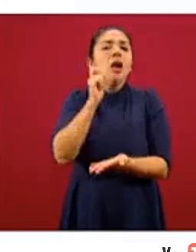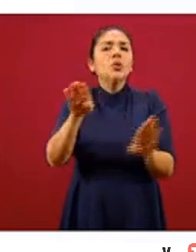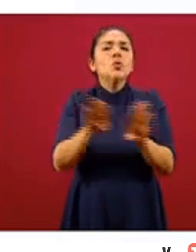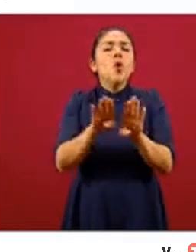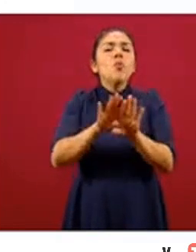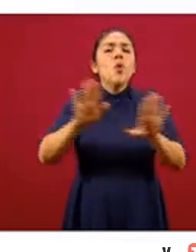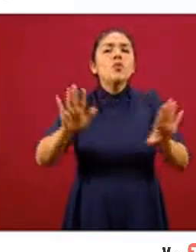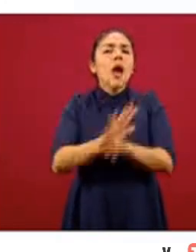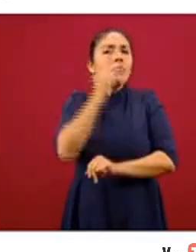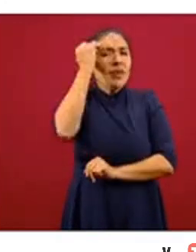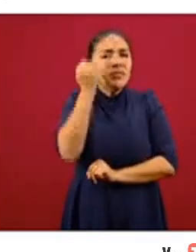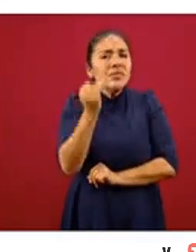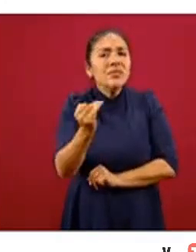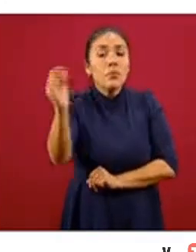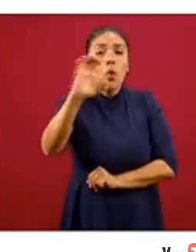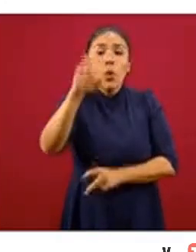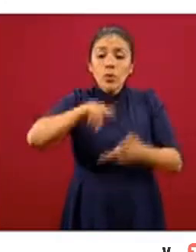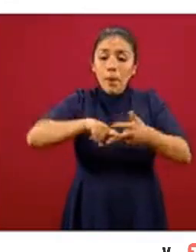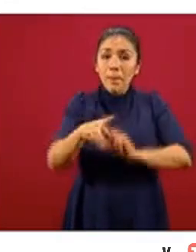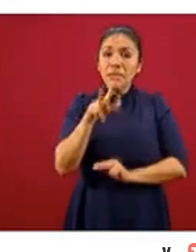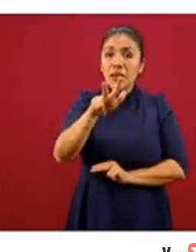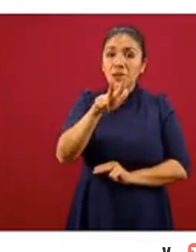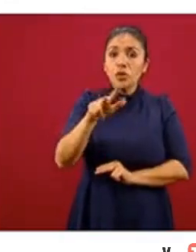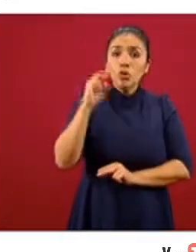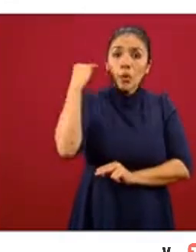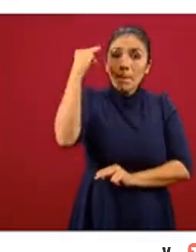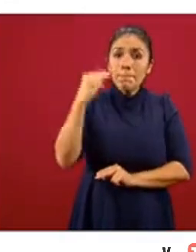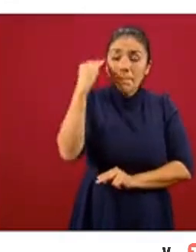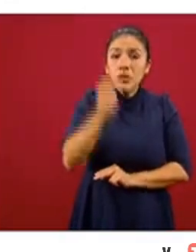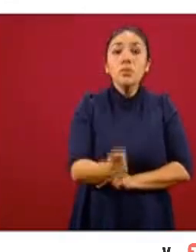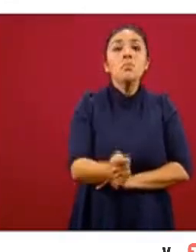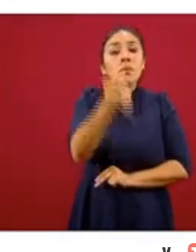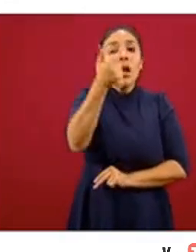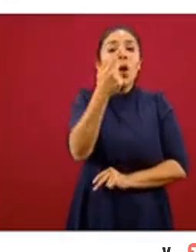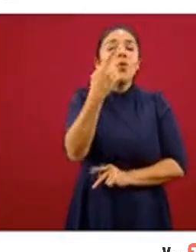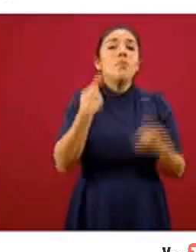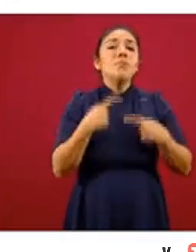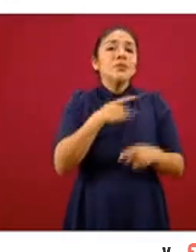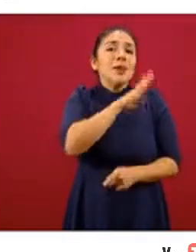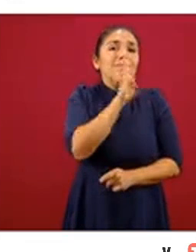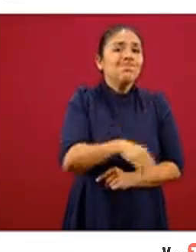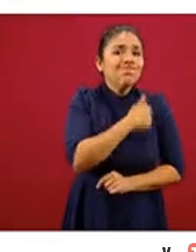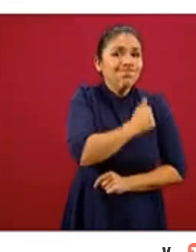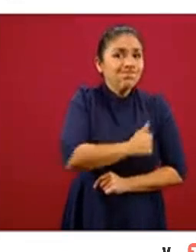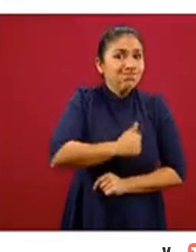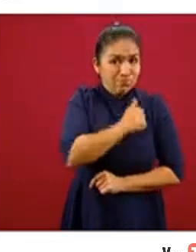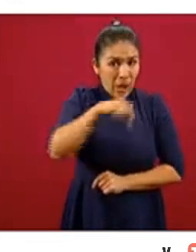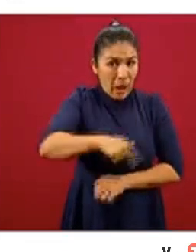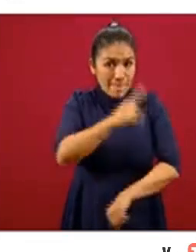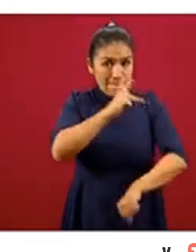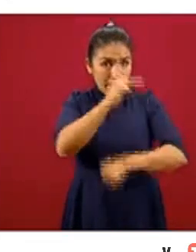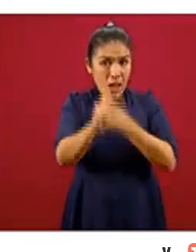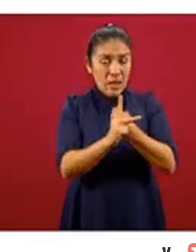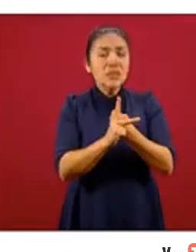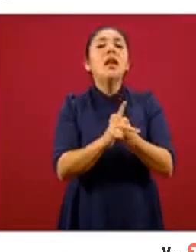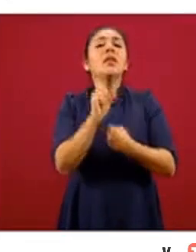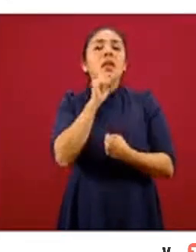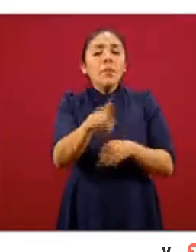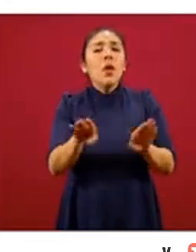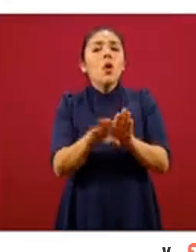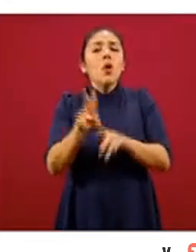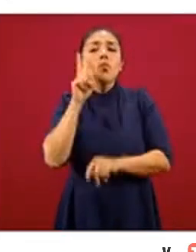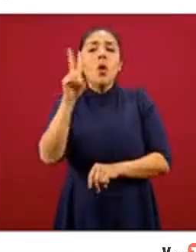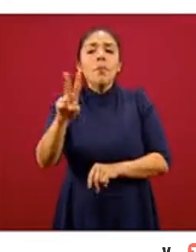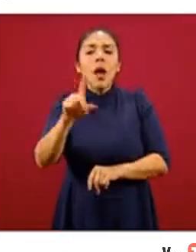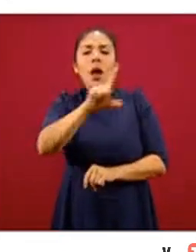tiempo desde el 18 de marzo, cuando tuvimos la primera lamentable defunción en el país, y lo que se ve aquí en la